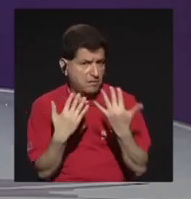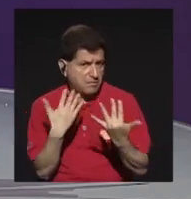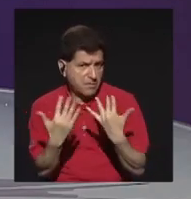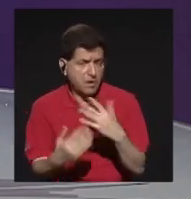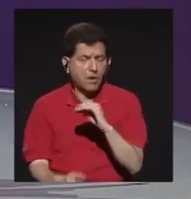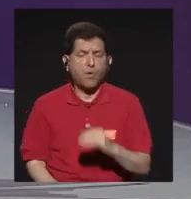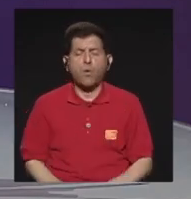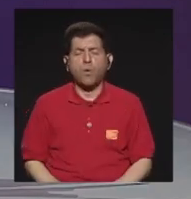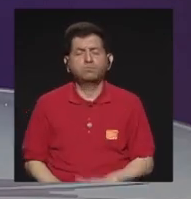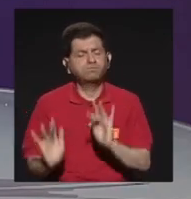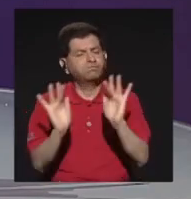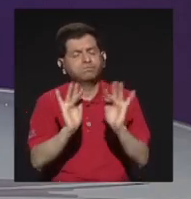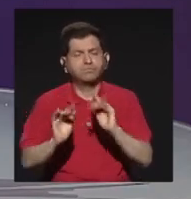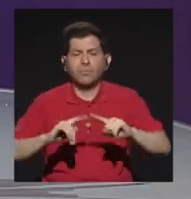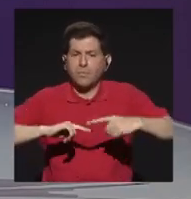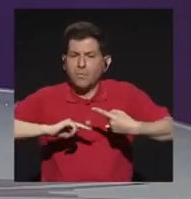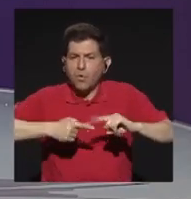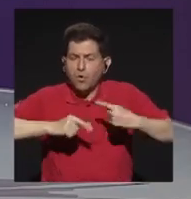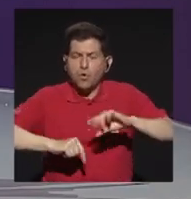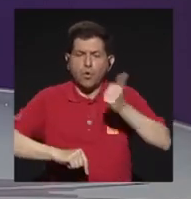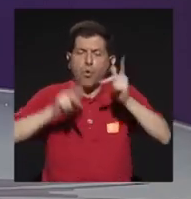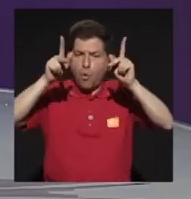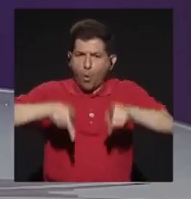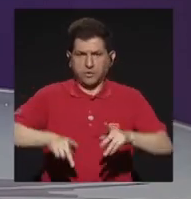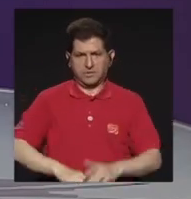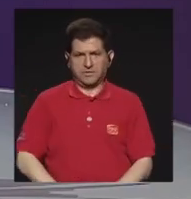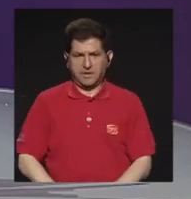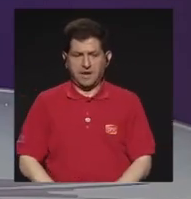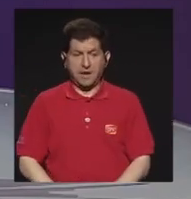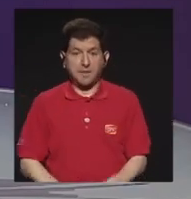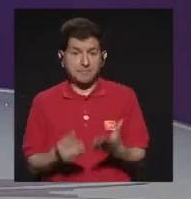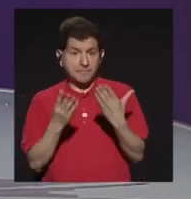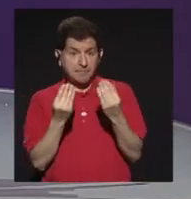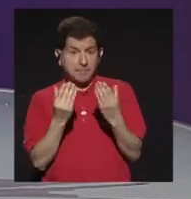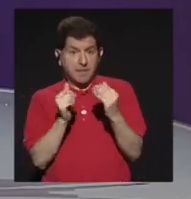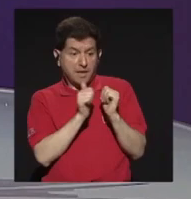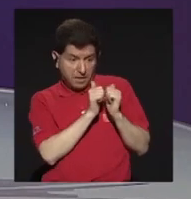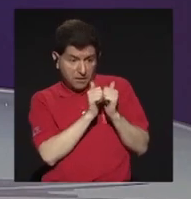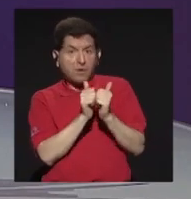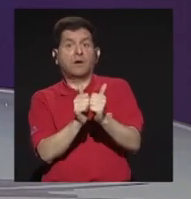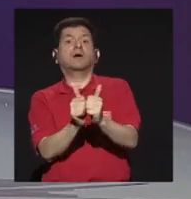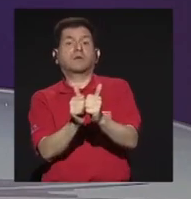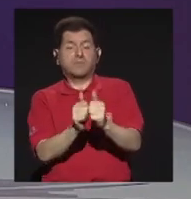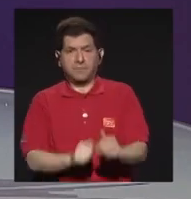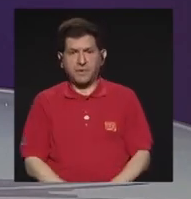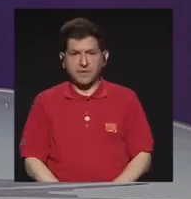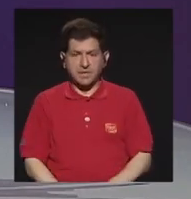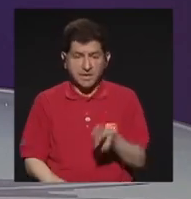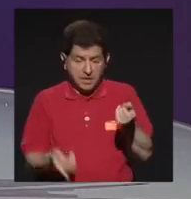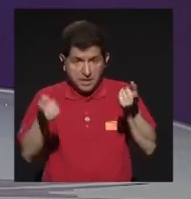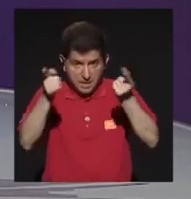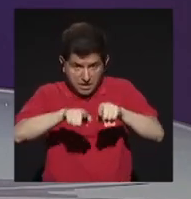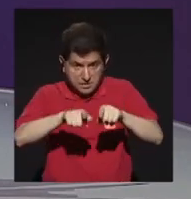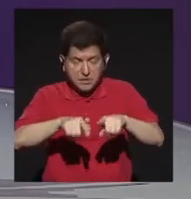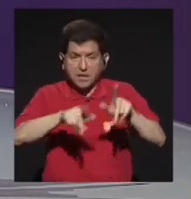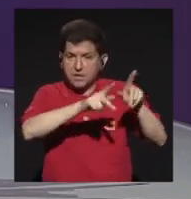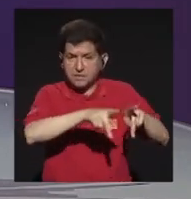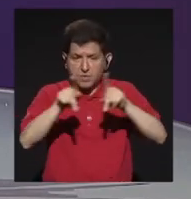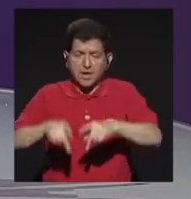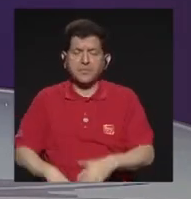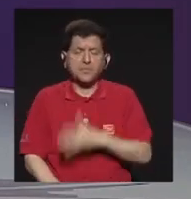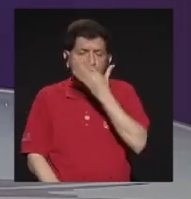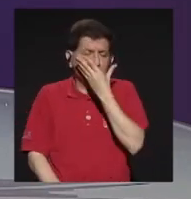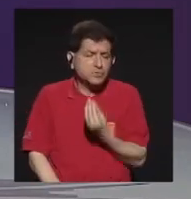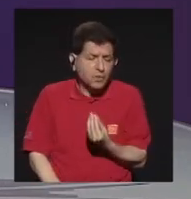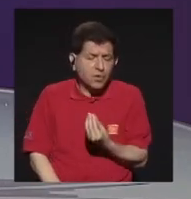compasión por el dolor de la otra persona y se tenga miedo al acompañamiento que se debe hacer a quienes sufren